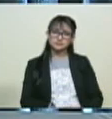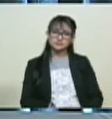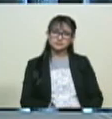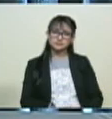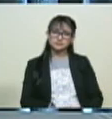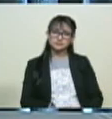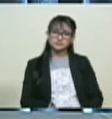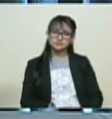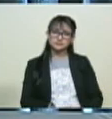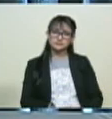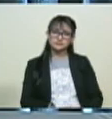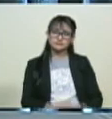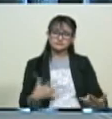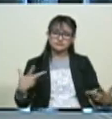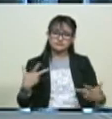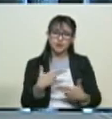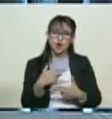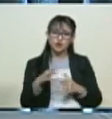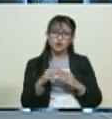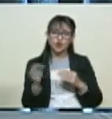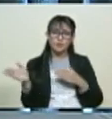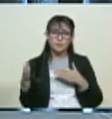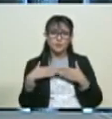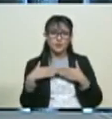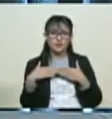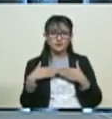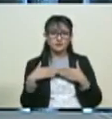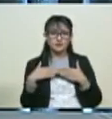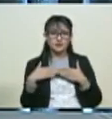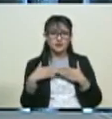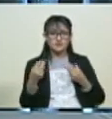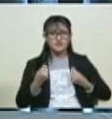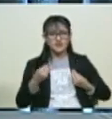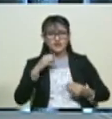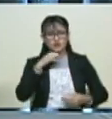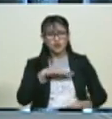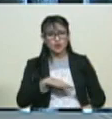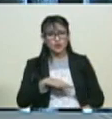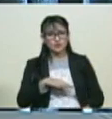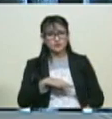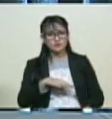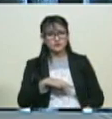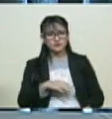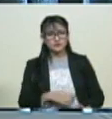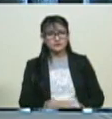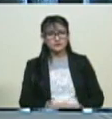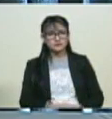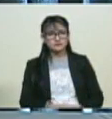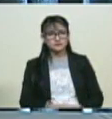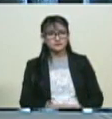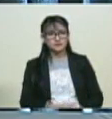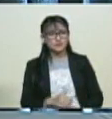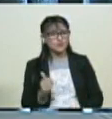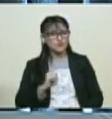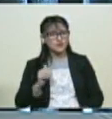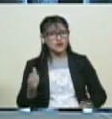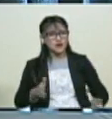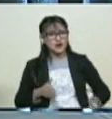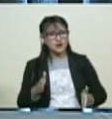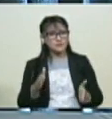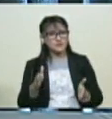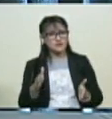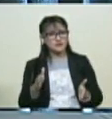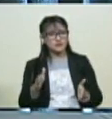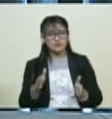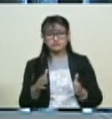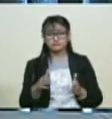cerrarle todas las puertas todos los por todos de la vida histórica del país a cualquier camino fuera de la